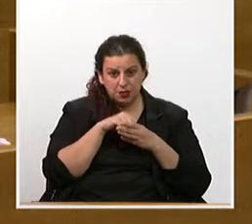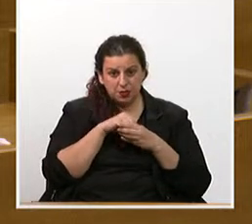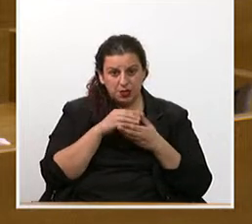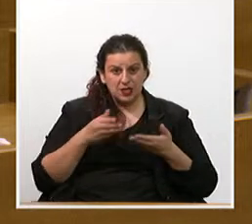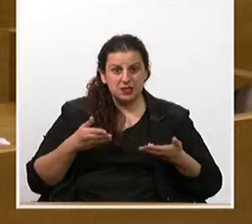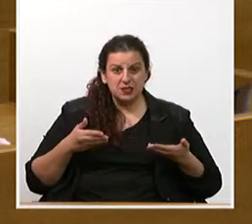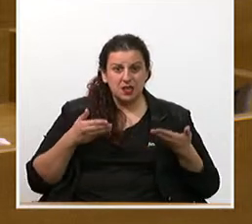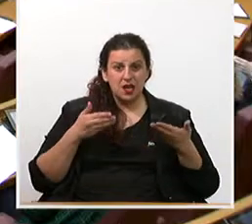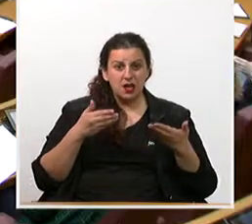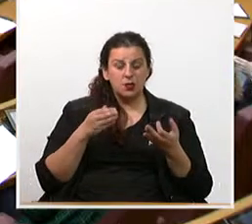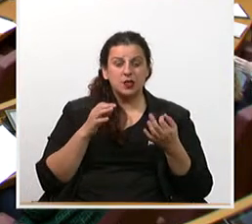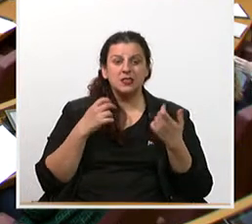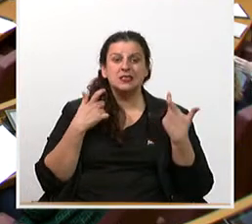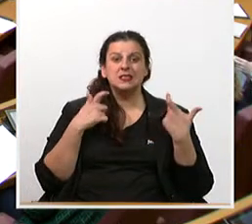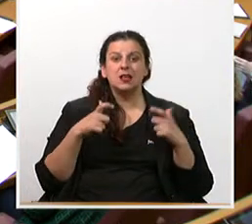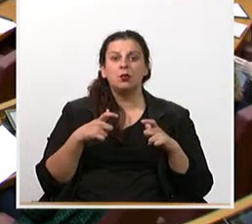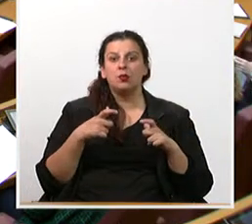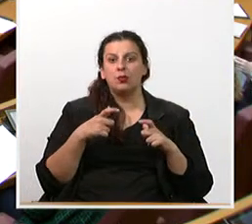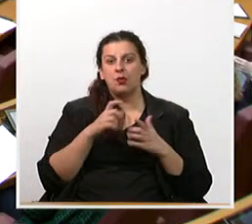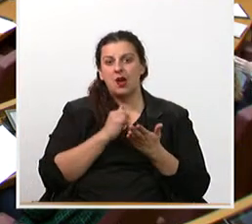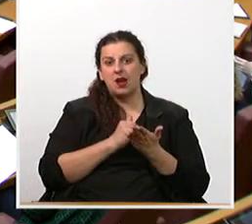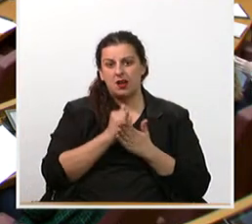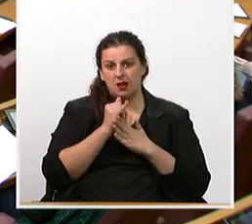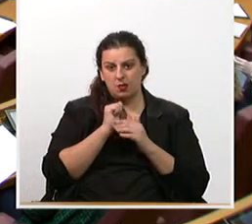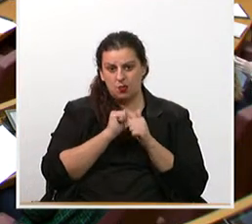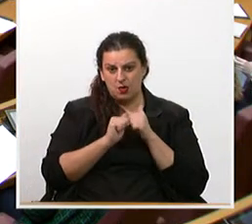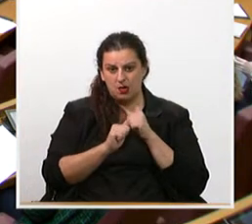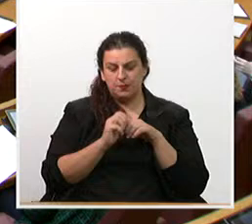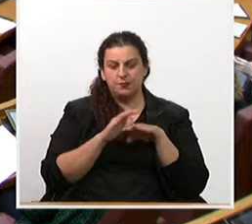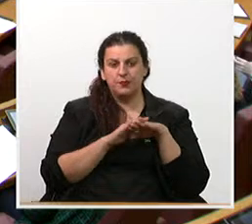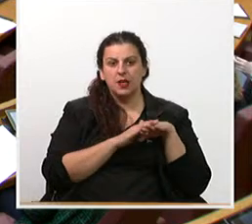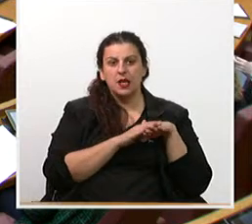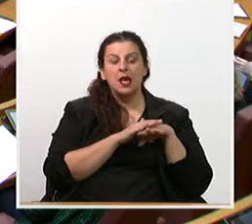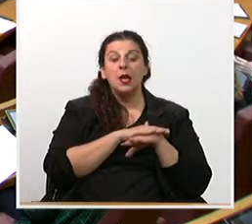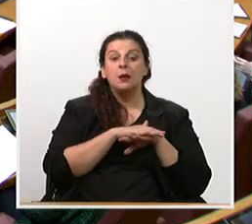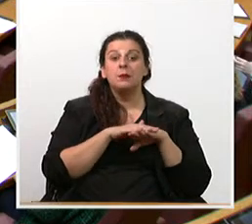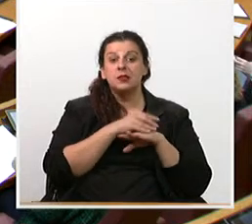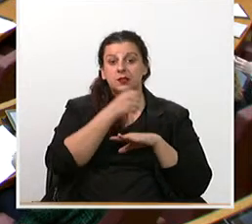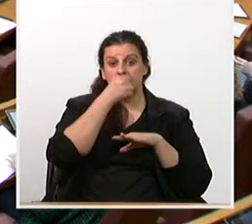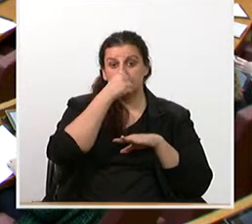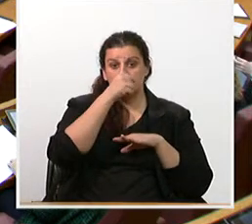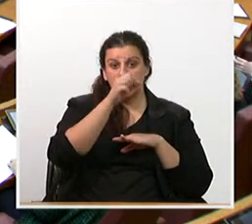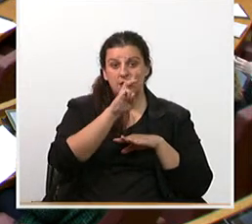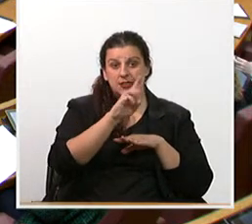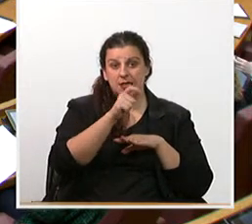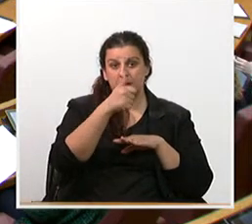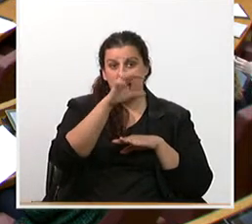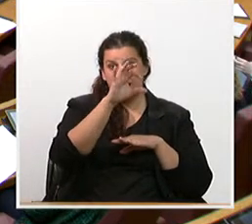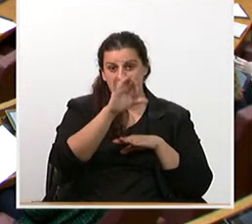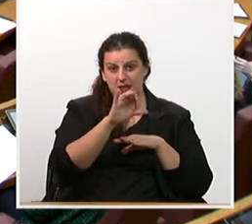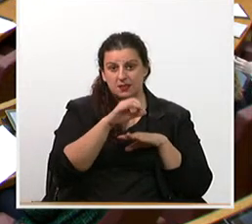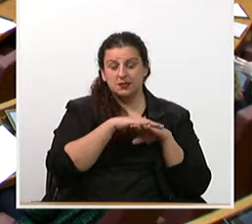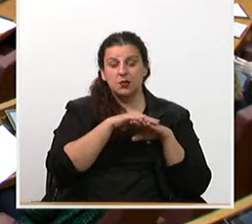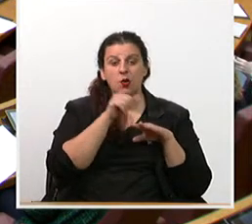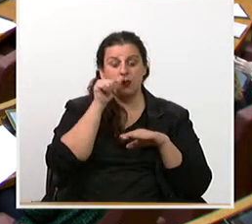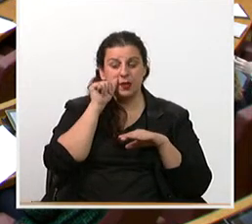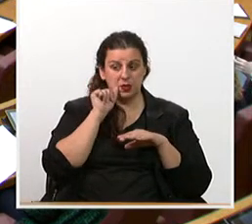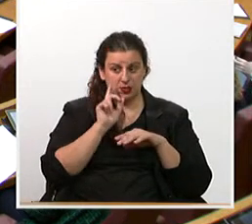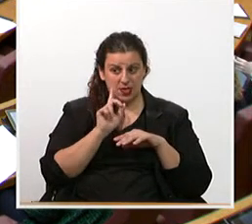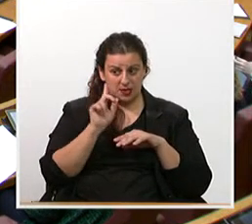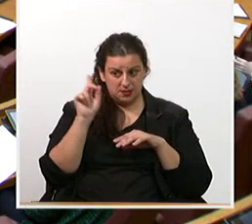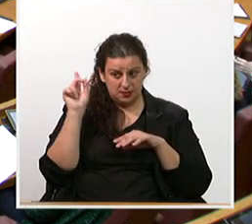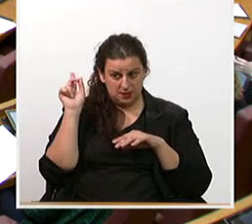a los seguros agrarios el Ministerio socialista del señor planas el gobierno del señor Sánchez